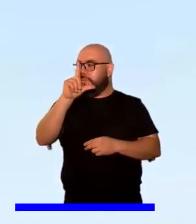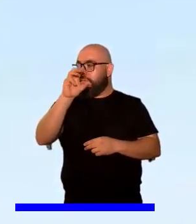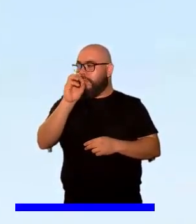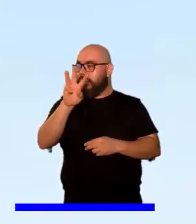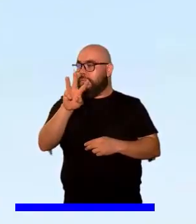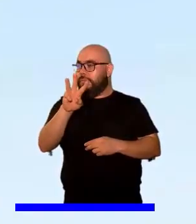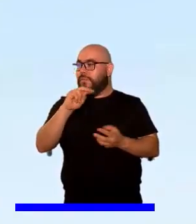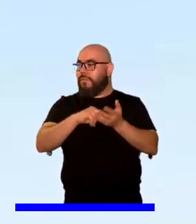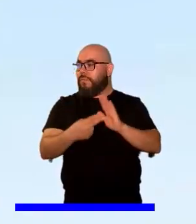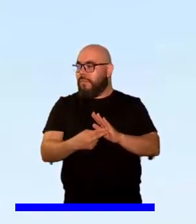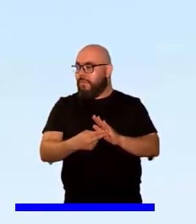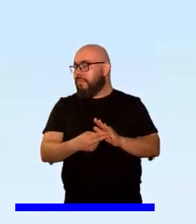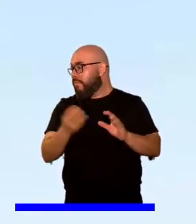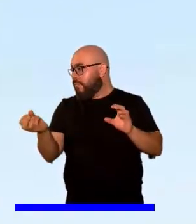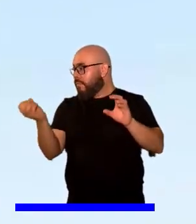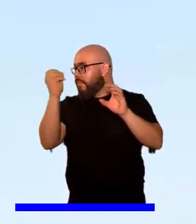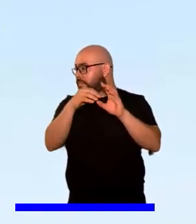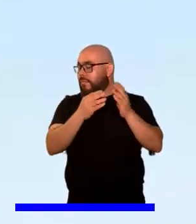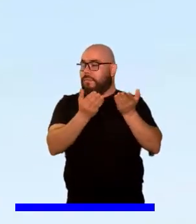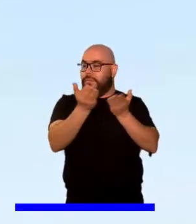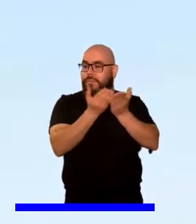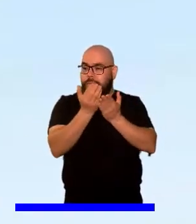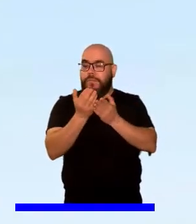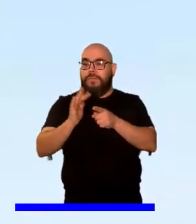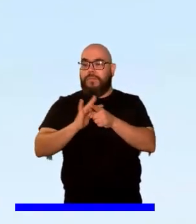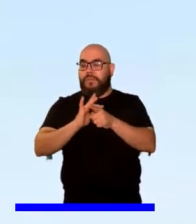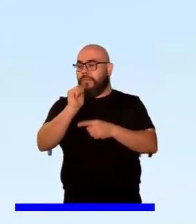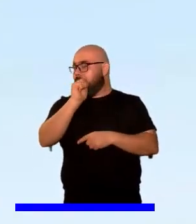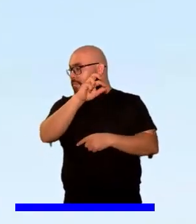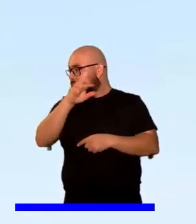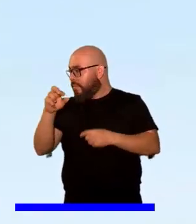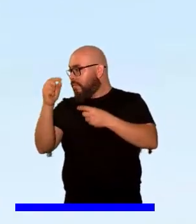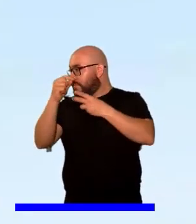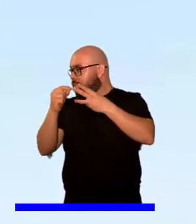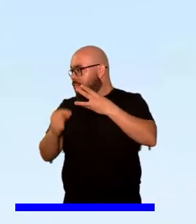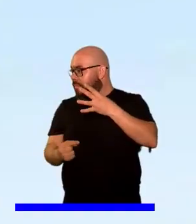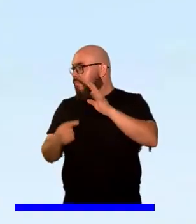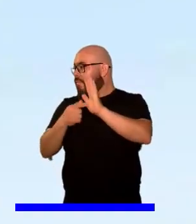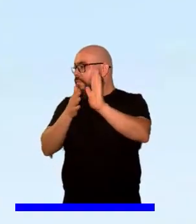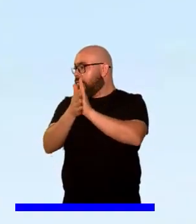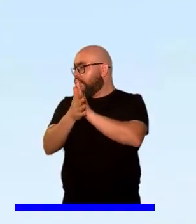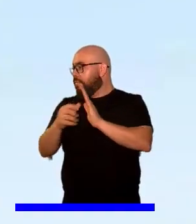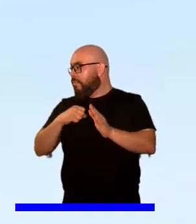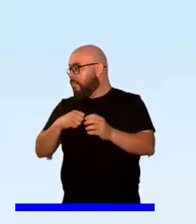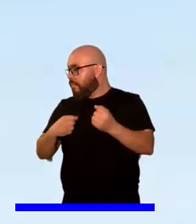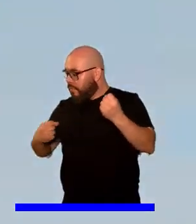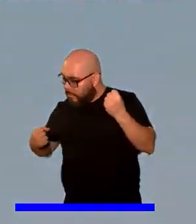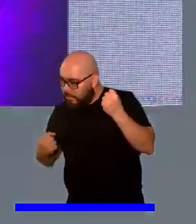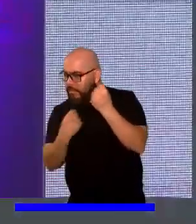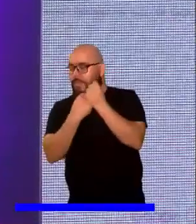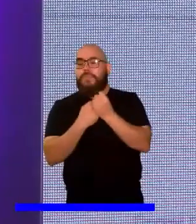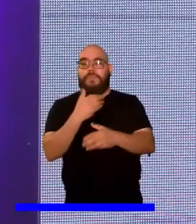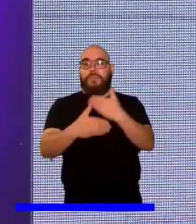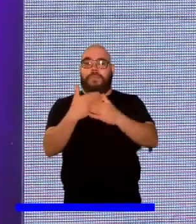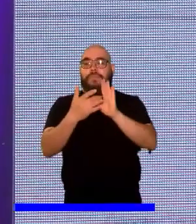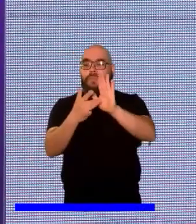llamémoslo, un framework, un paquete de servicios, aplicaciones, por ponerlo de un nombre, que apoyan el desarrollo de